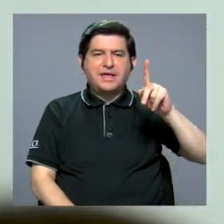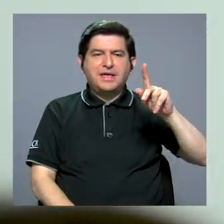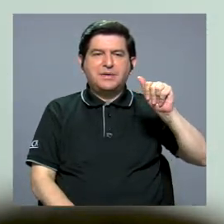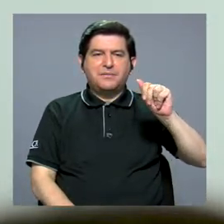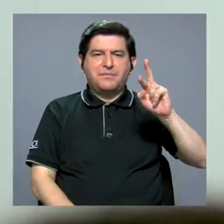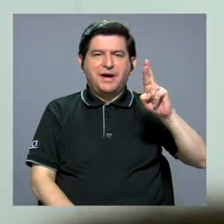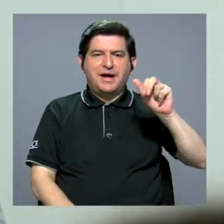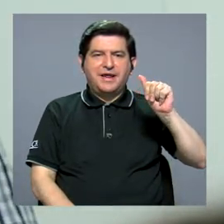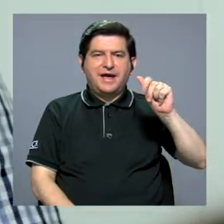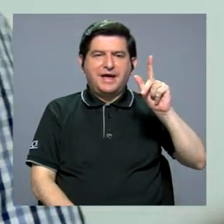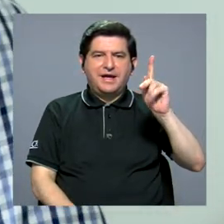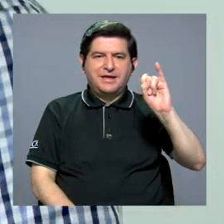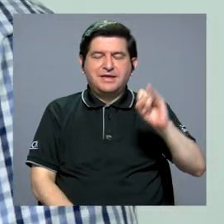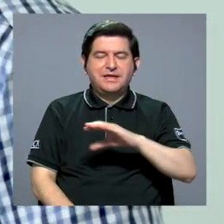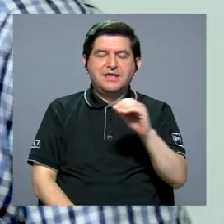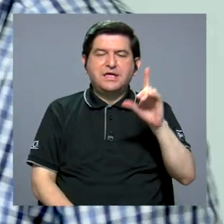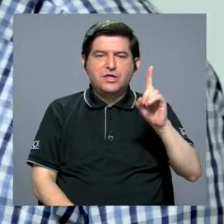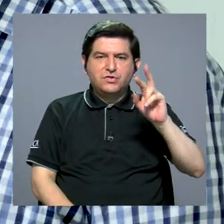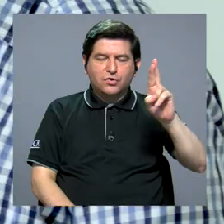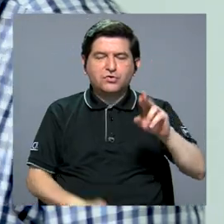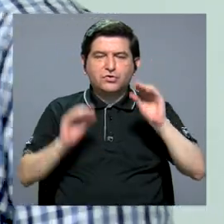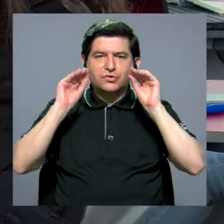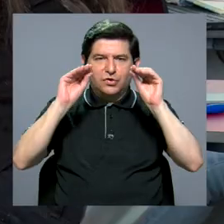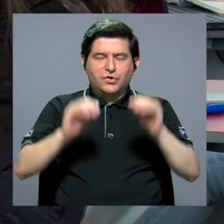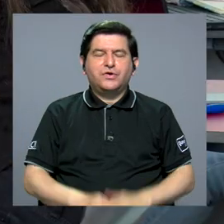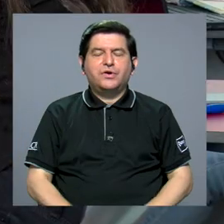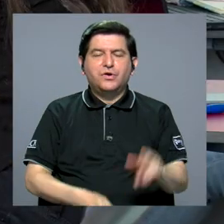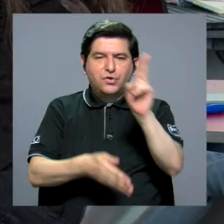de Ibaraki y doctor en Educación por la